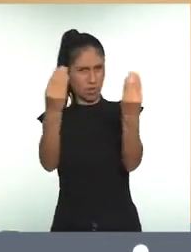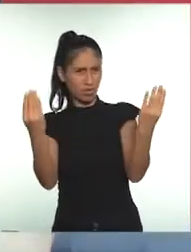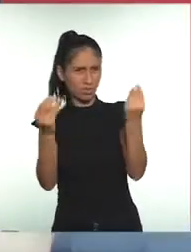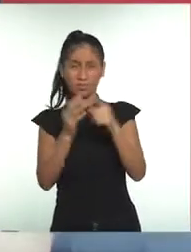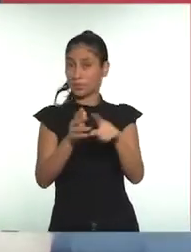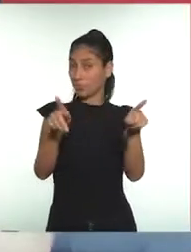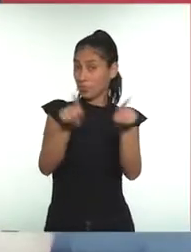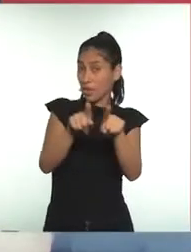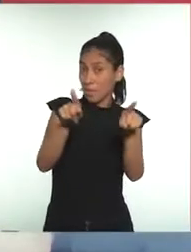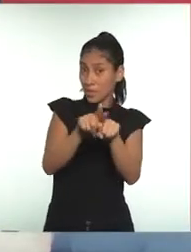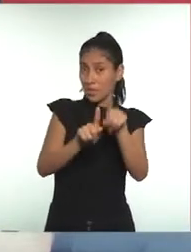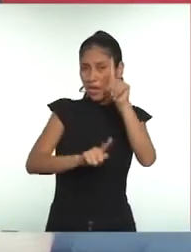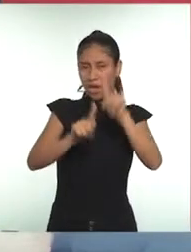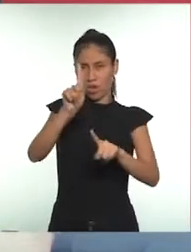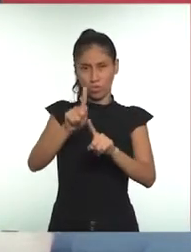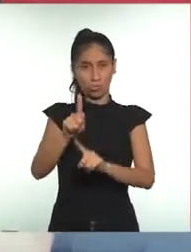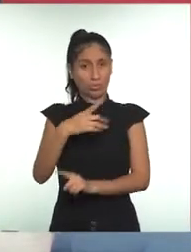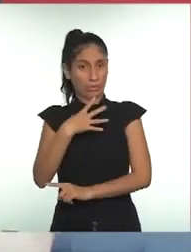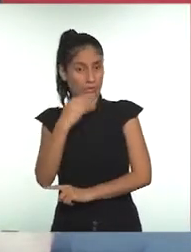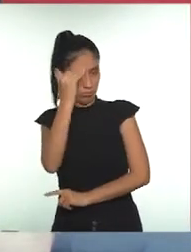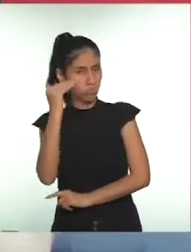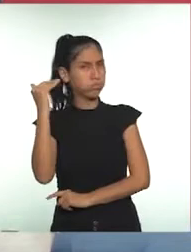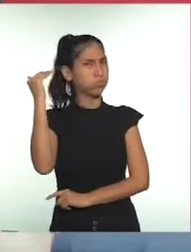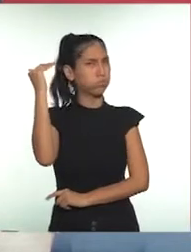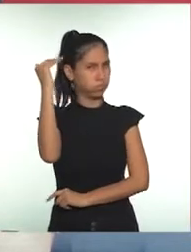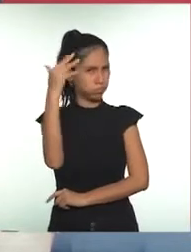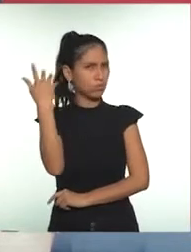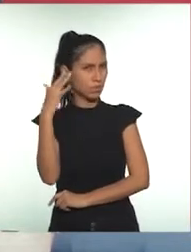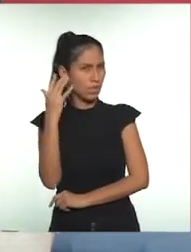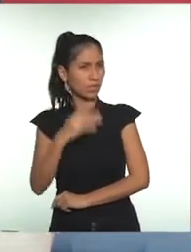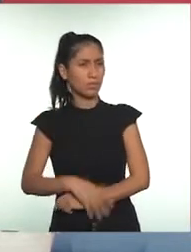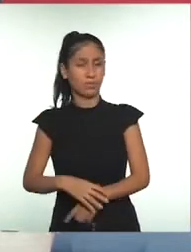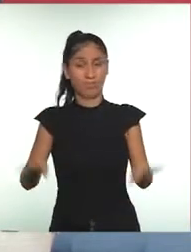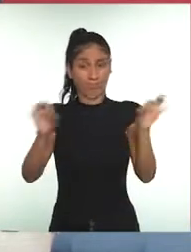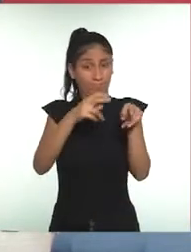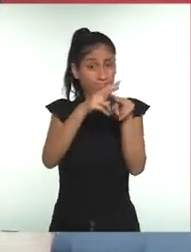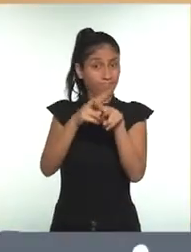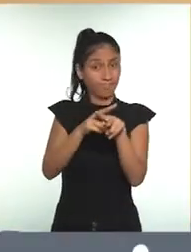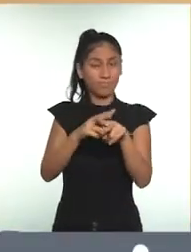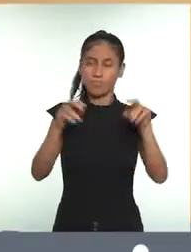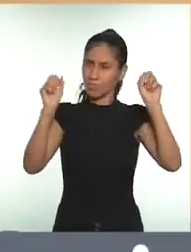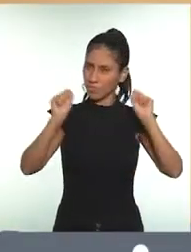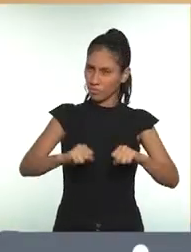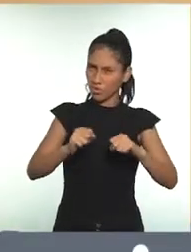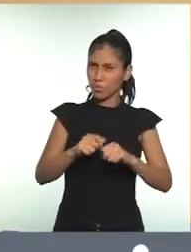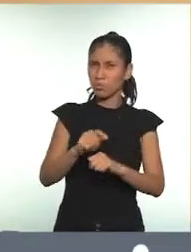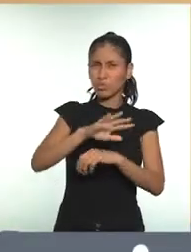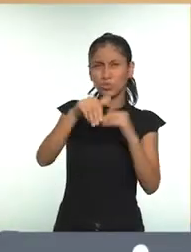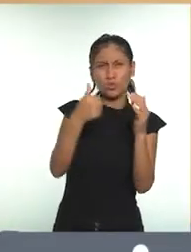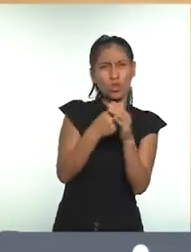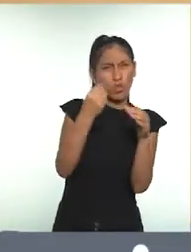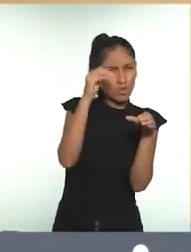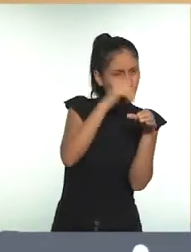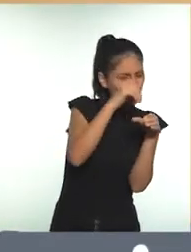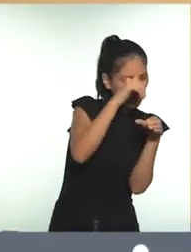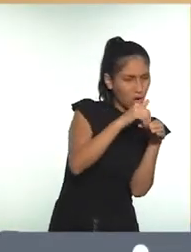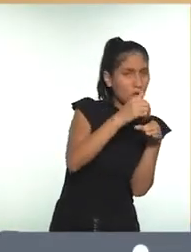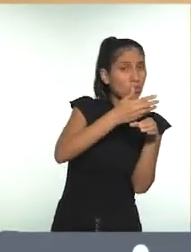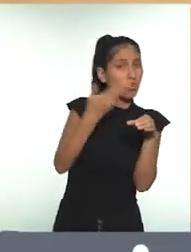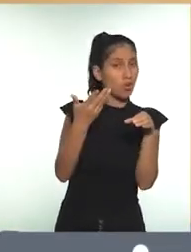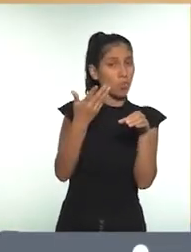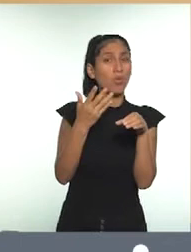varios. Y además, algunos tienen edades avanzadas. Vale la pena tomar precauciones. Por eso parte de nuestros ahorros